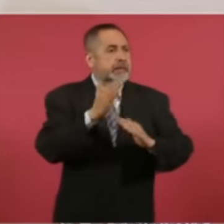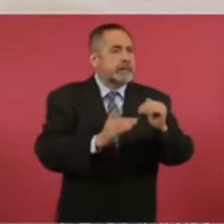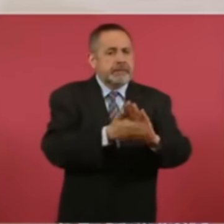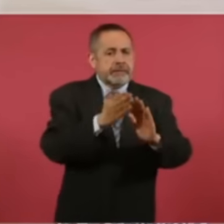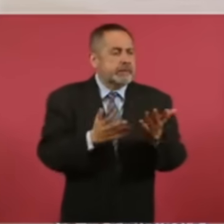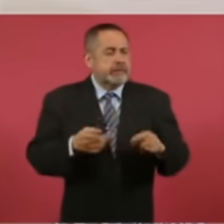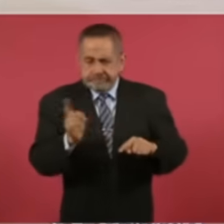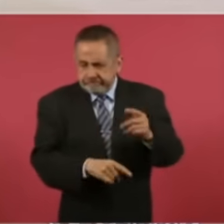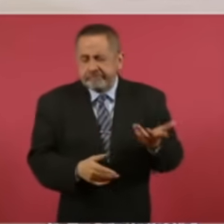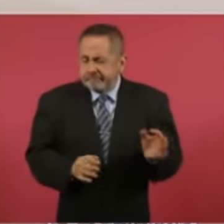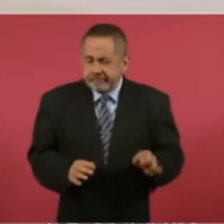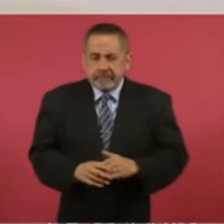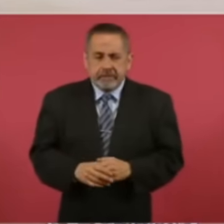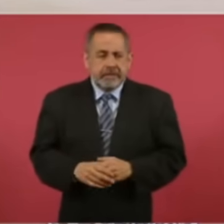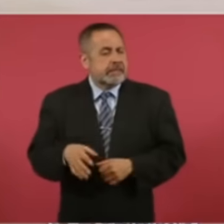¿Qué hubiese pasado